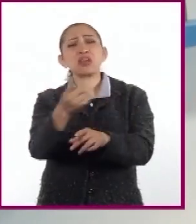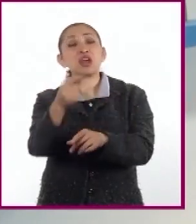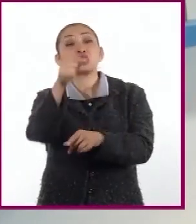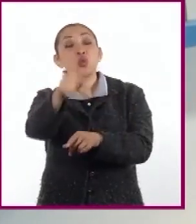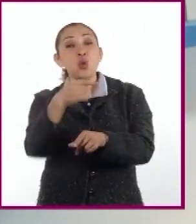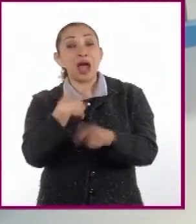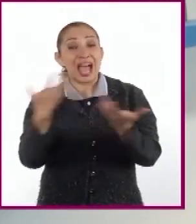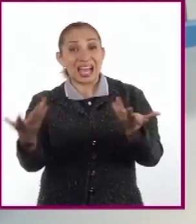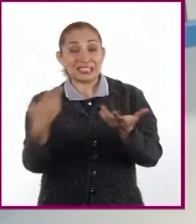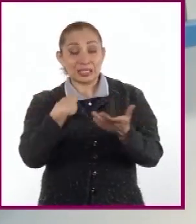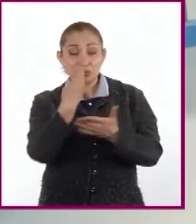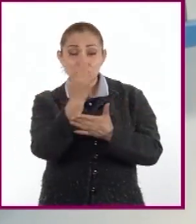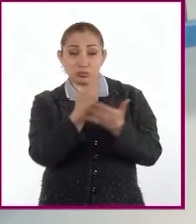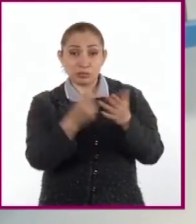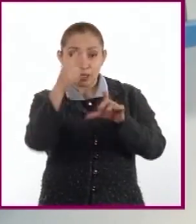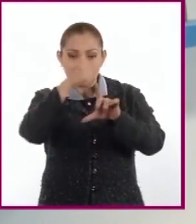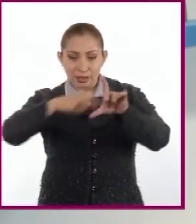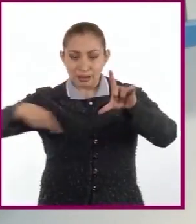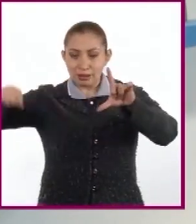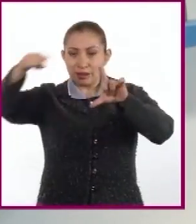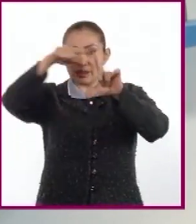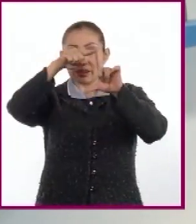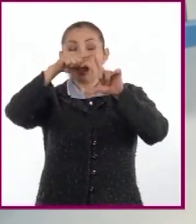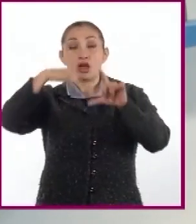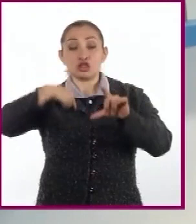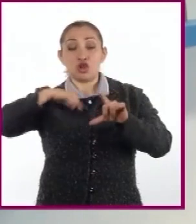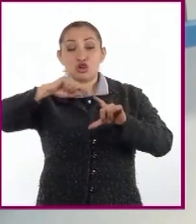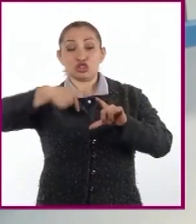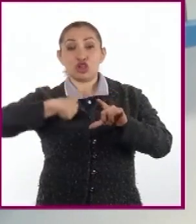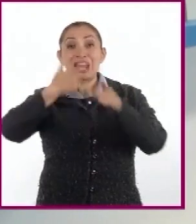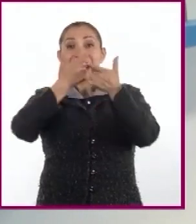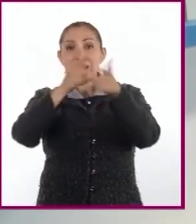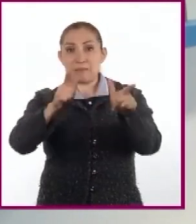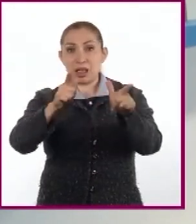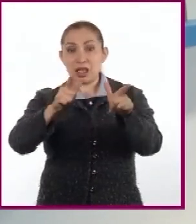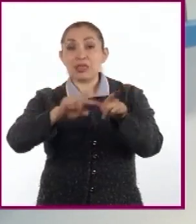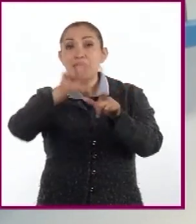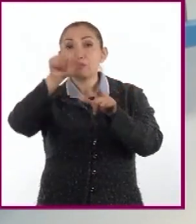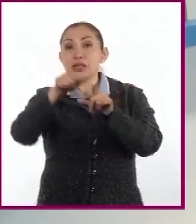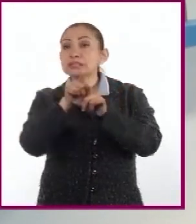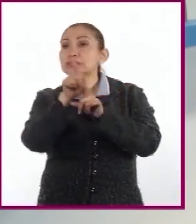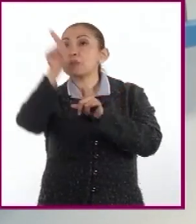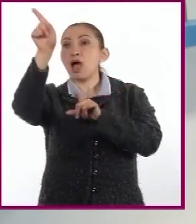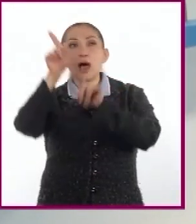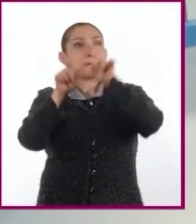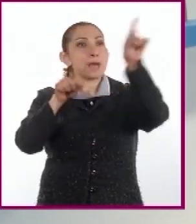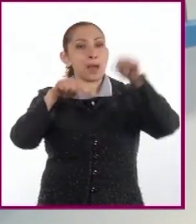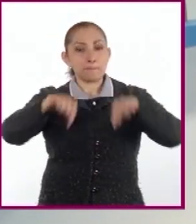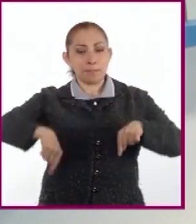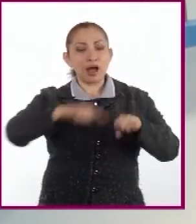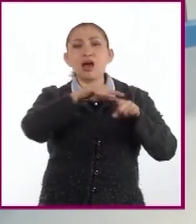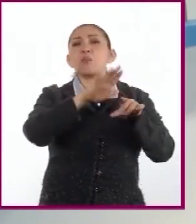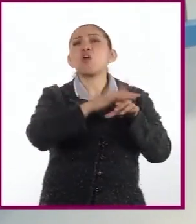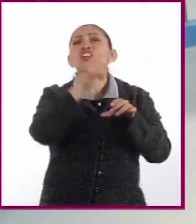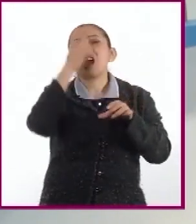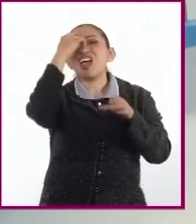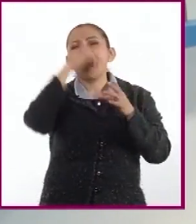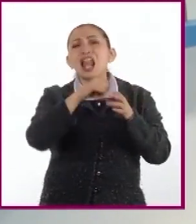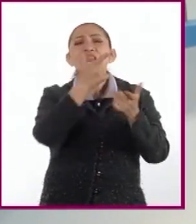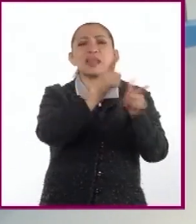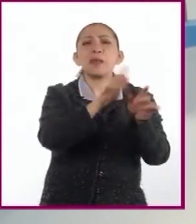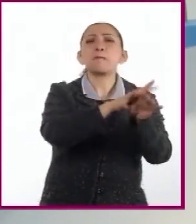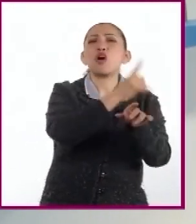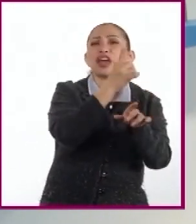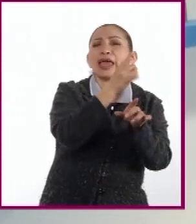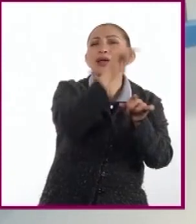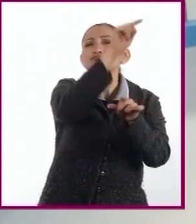elaboren un gráfico con un círculo central que diga soy libre y varias ramificaciones en las cuales anoten por qué lo son. Leslie,